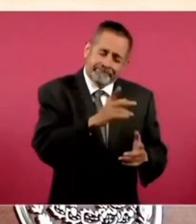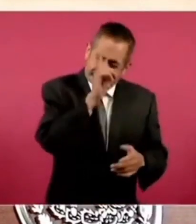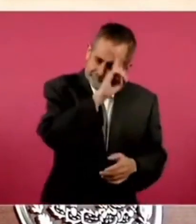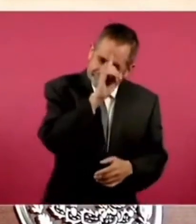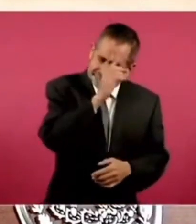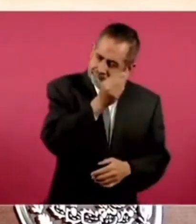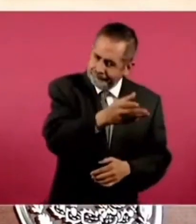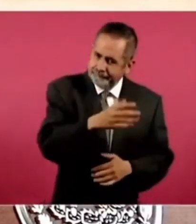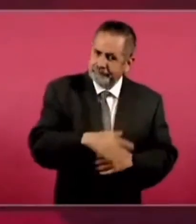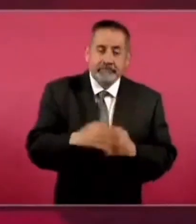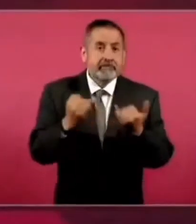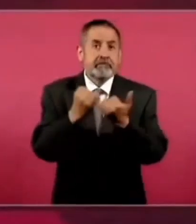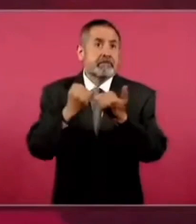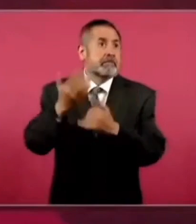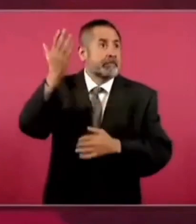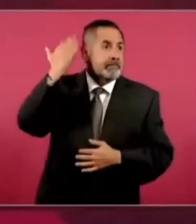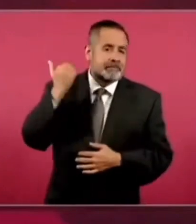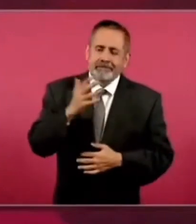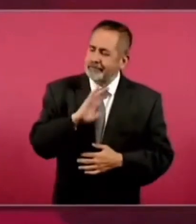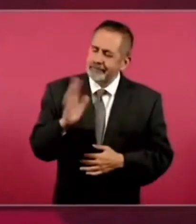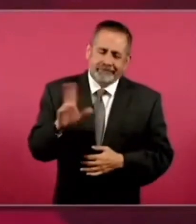Ya no es lo de antes.